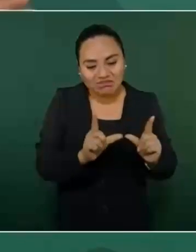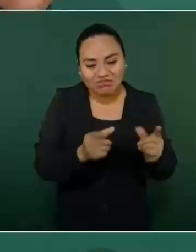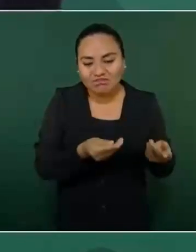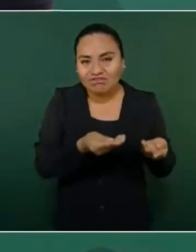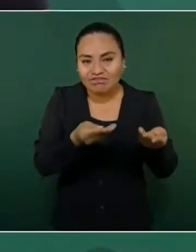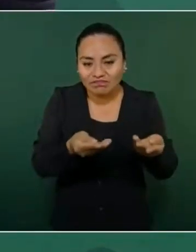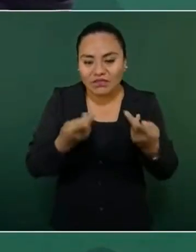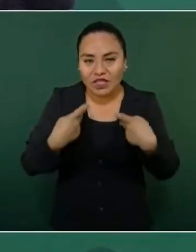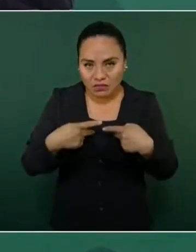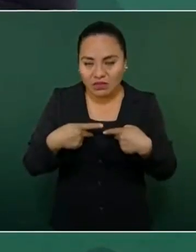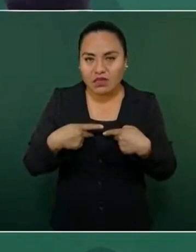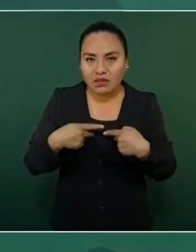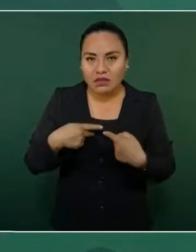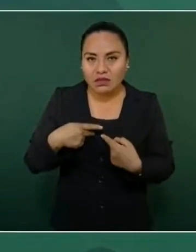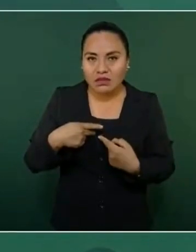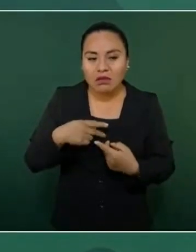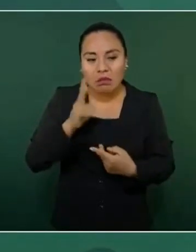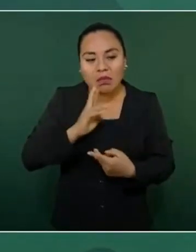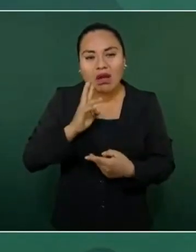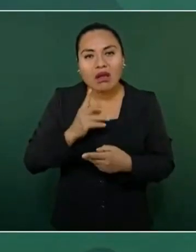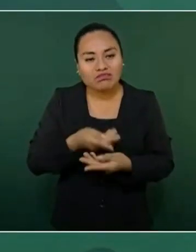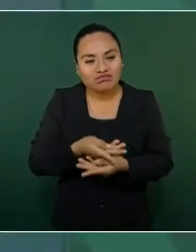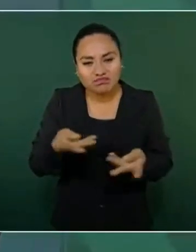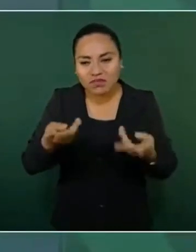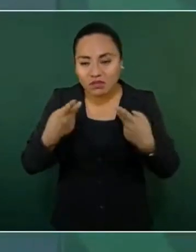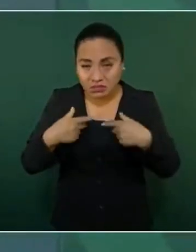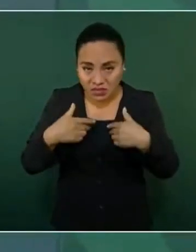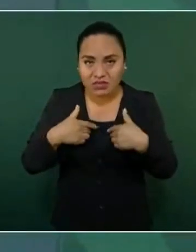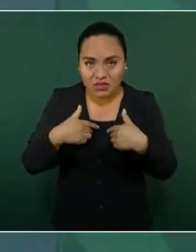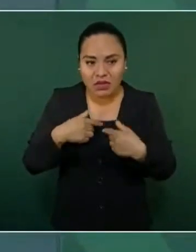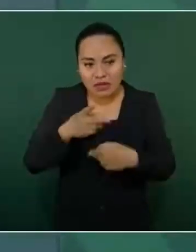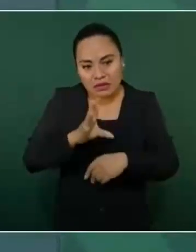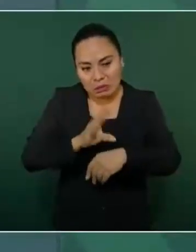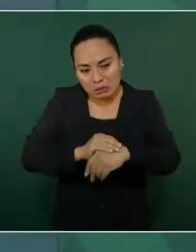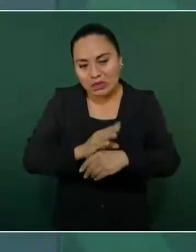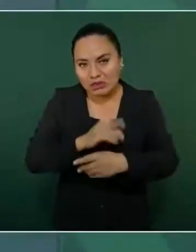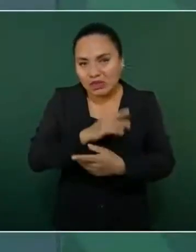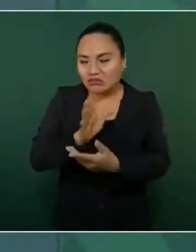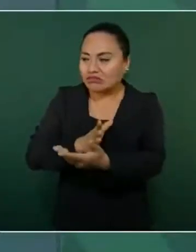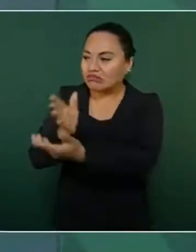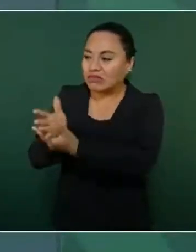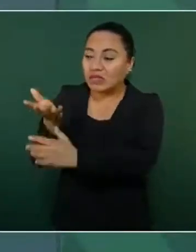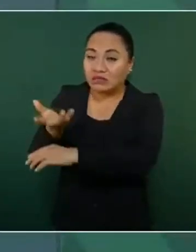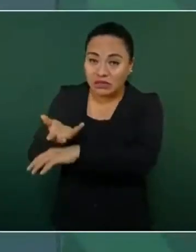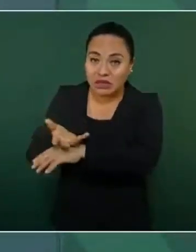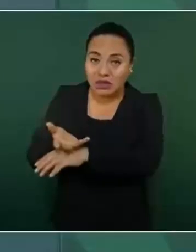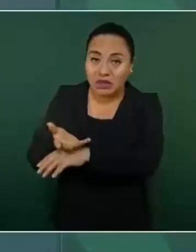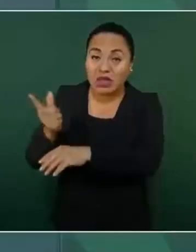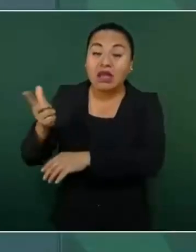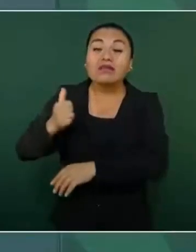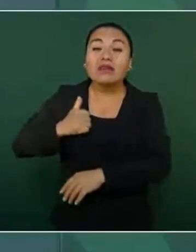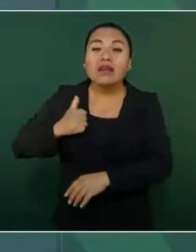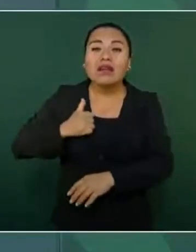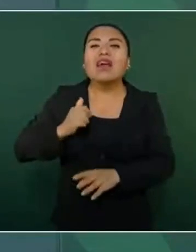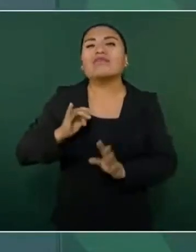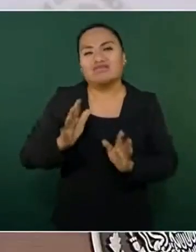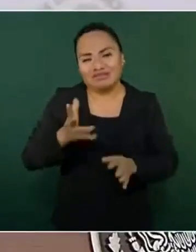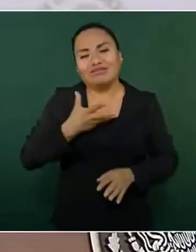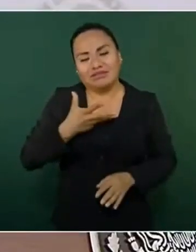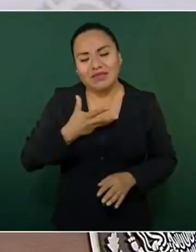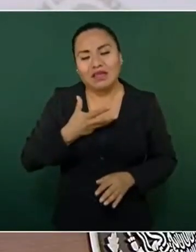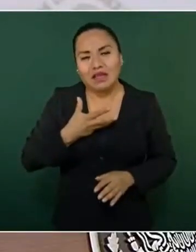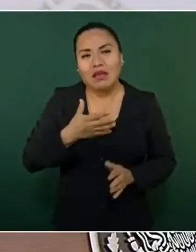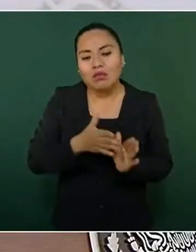sí tenía este programa de tiempo atrás, lo estableció Estados Unidos, pero ahora estamos viendo que